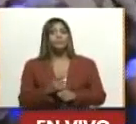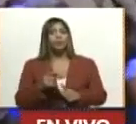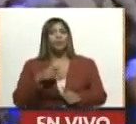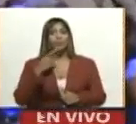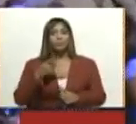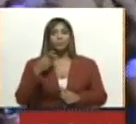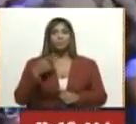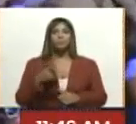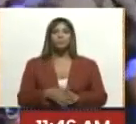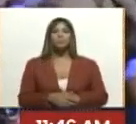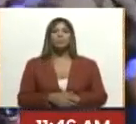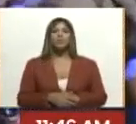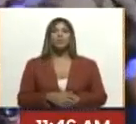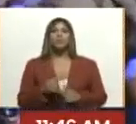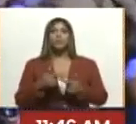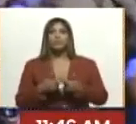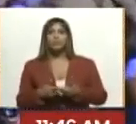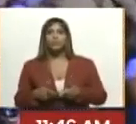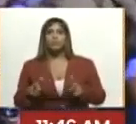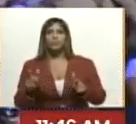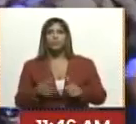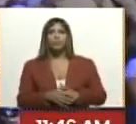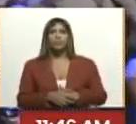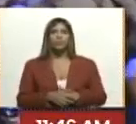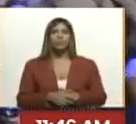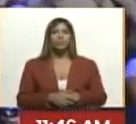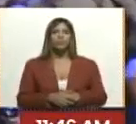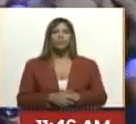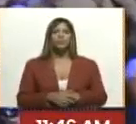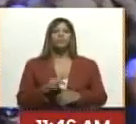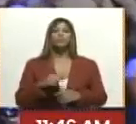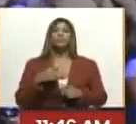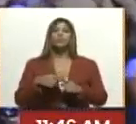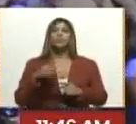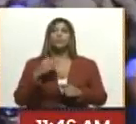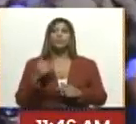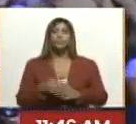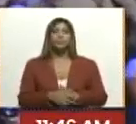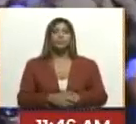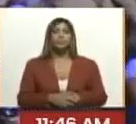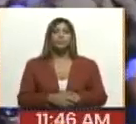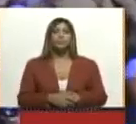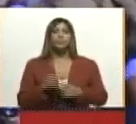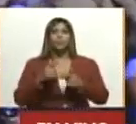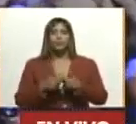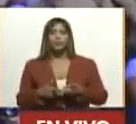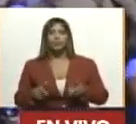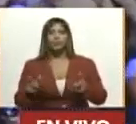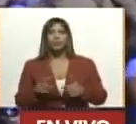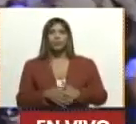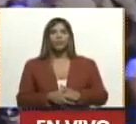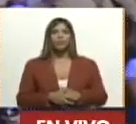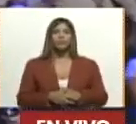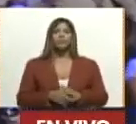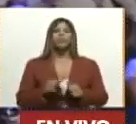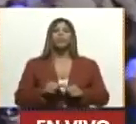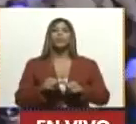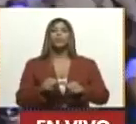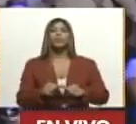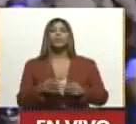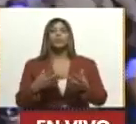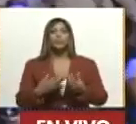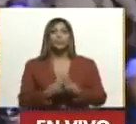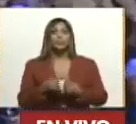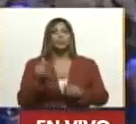diplomacia, nos liberen del mundo del retorno eterno, sellemos la libertad y continuemos